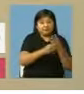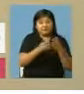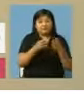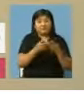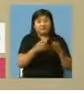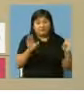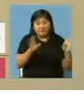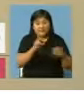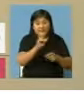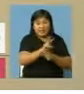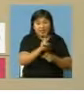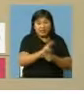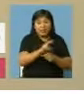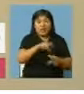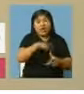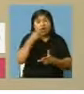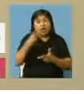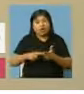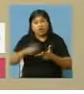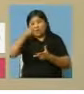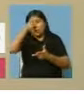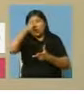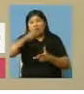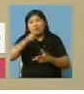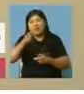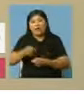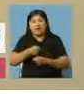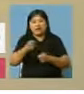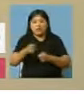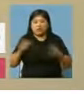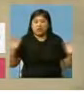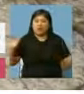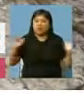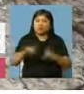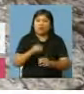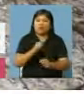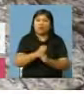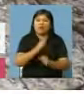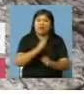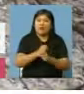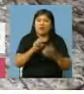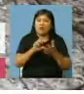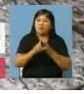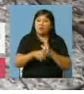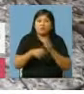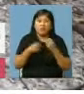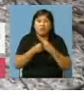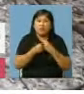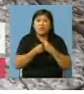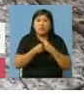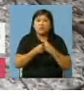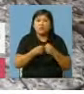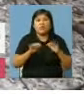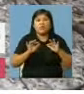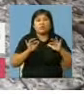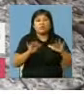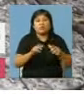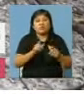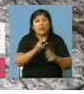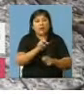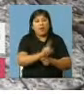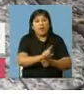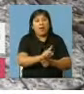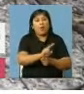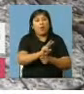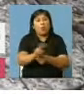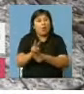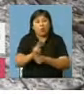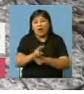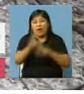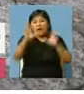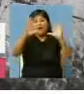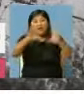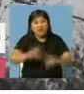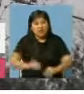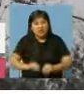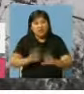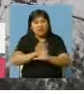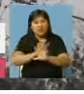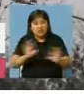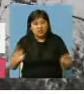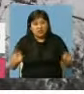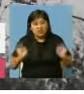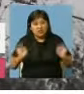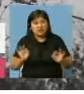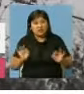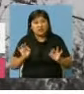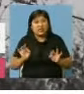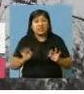voluntarios, están trabajando arduamente para contener el fuego todavía. No podemos decir todavía que esté controlado el fuego en la región. Las